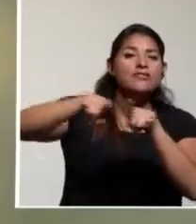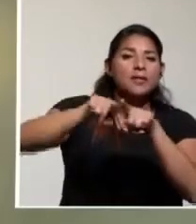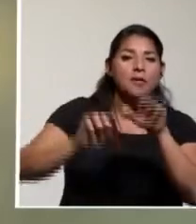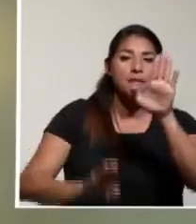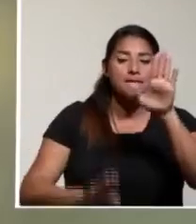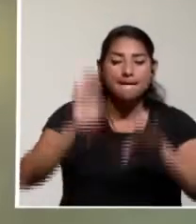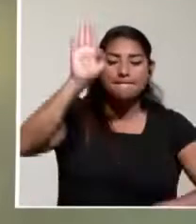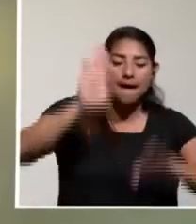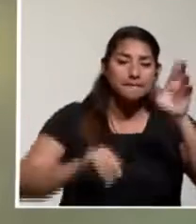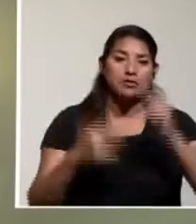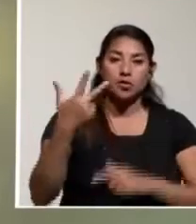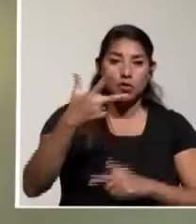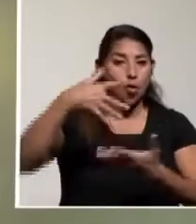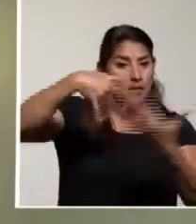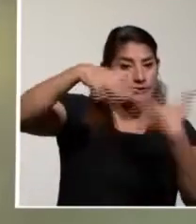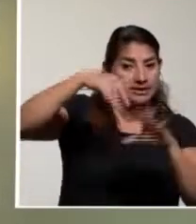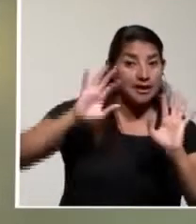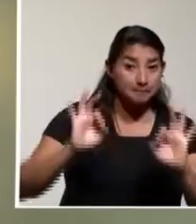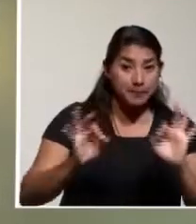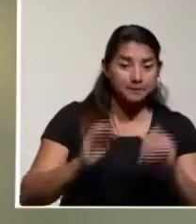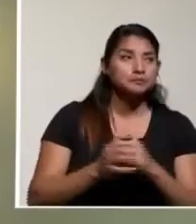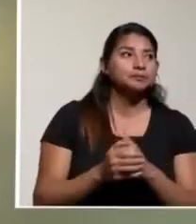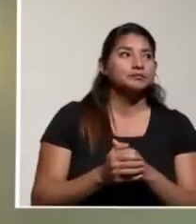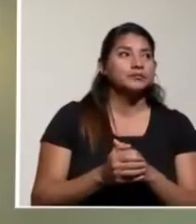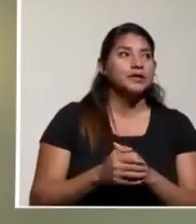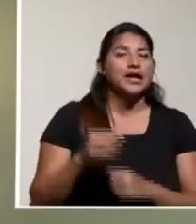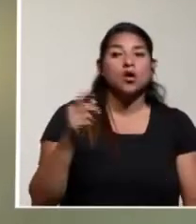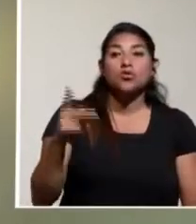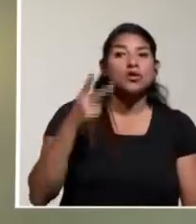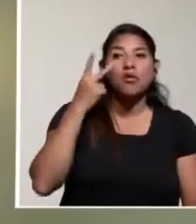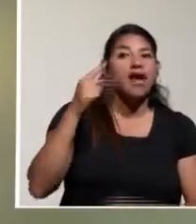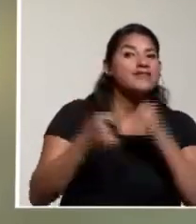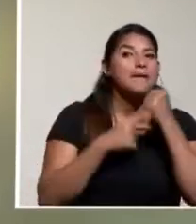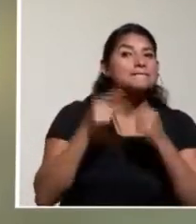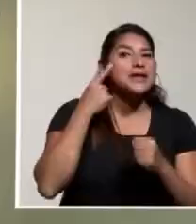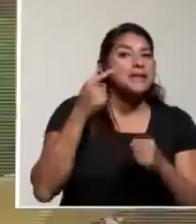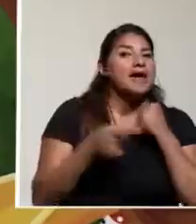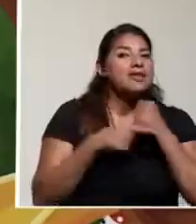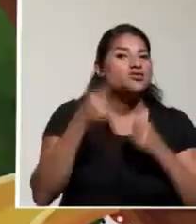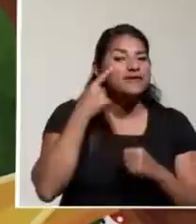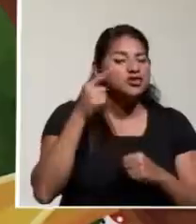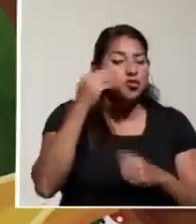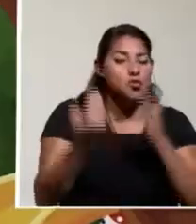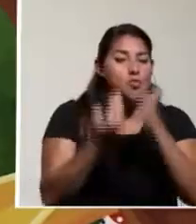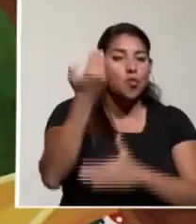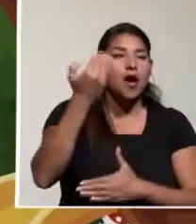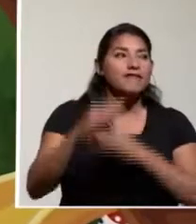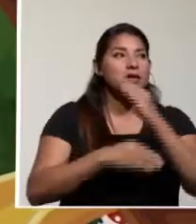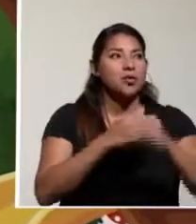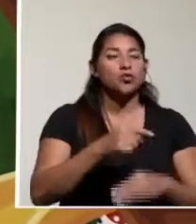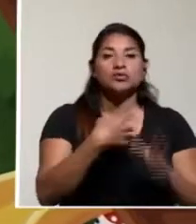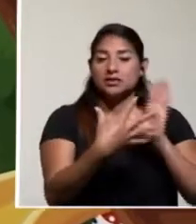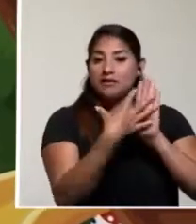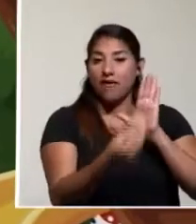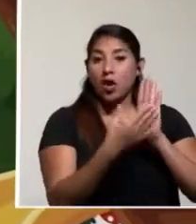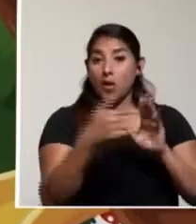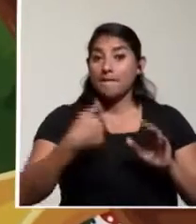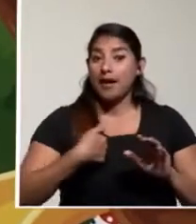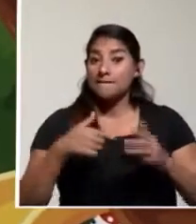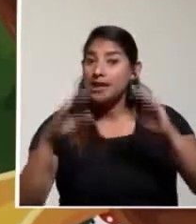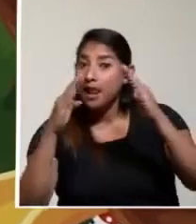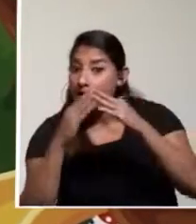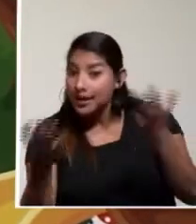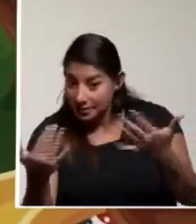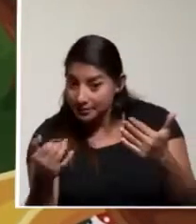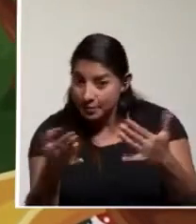combinar. ¿Sí? Muy bien. Esta niña Carla nunca la ha visto, yo estoy segura, me va a seguir y me van a seguir todos los que están en